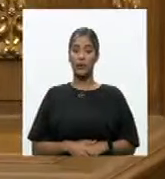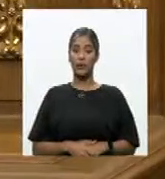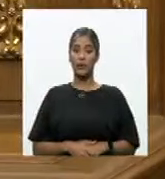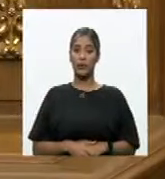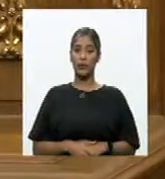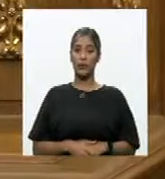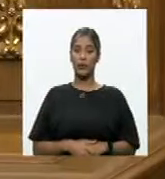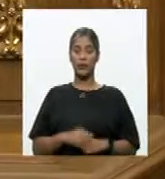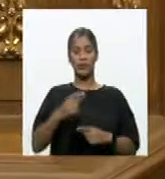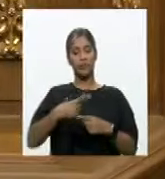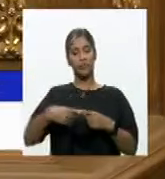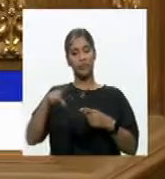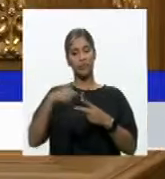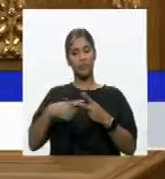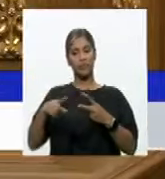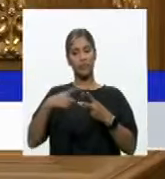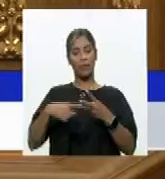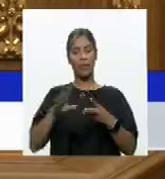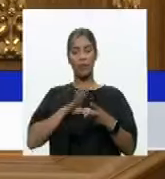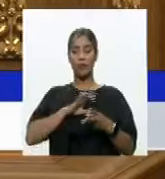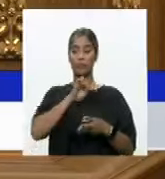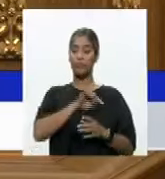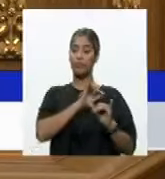Tin Marín,